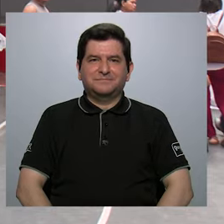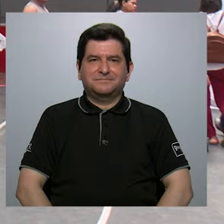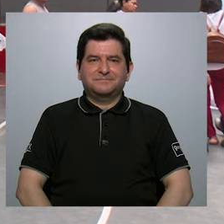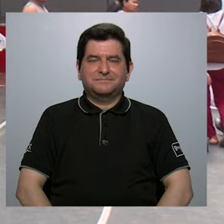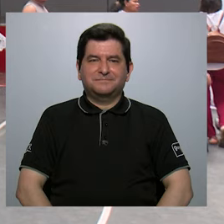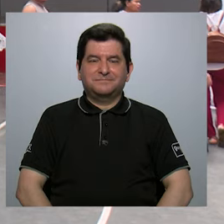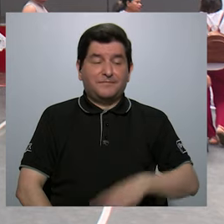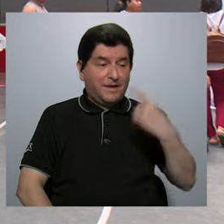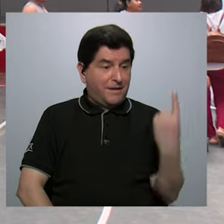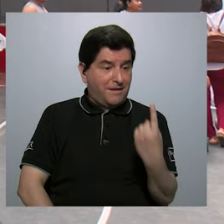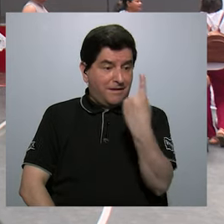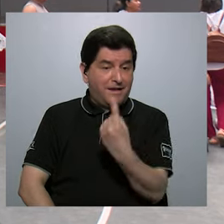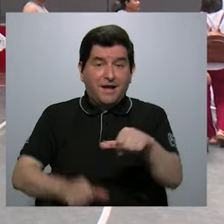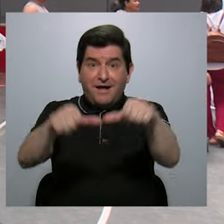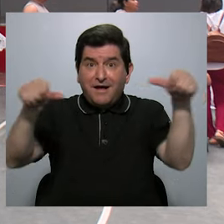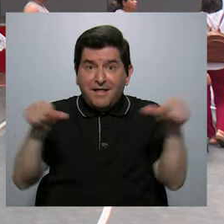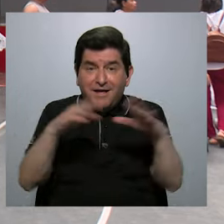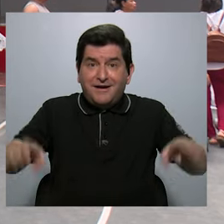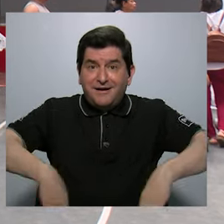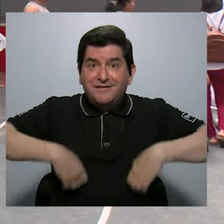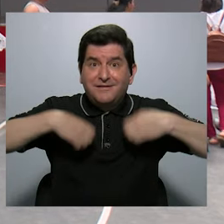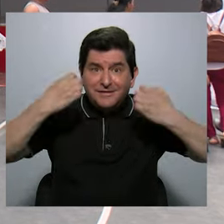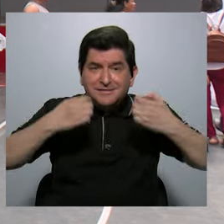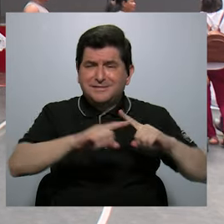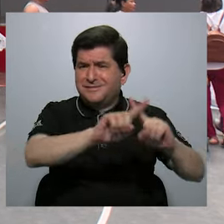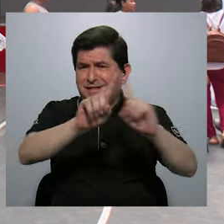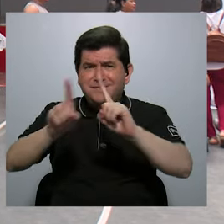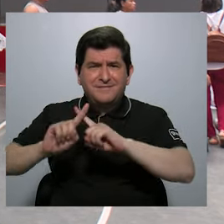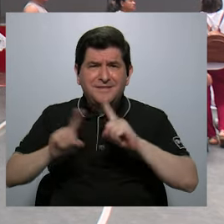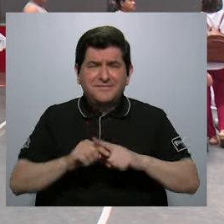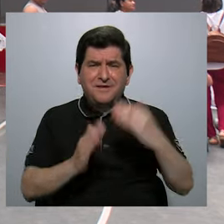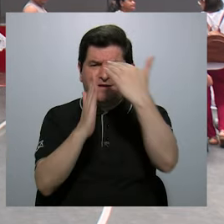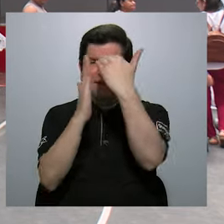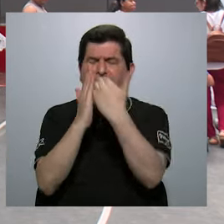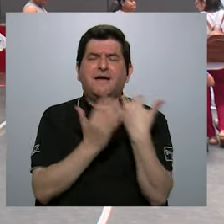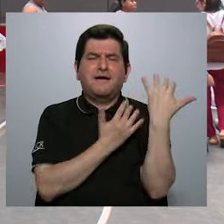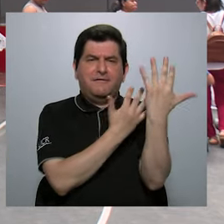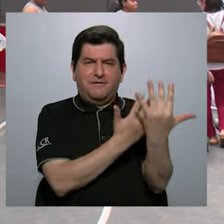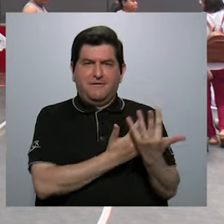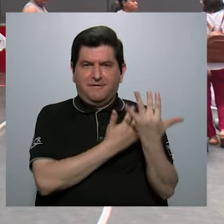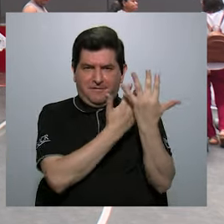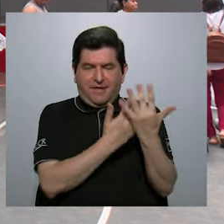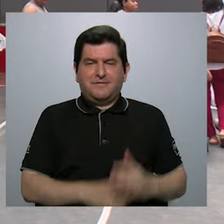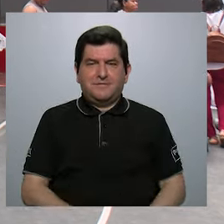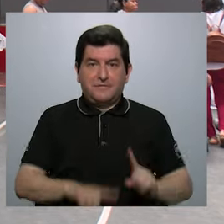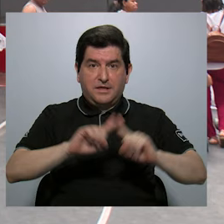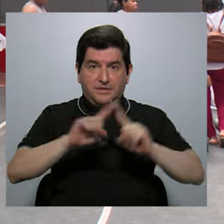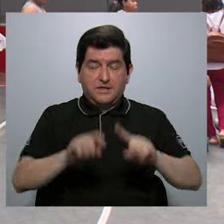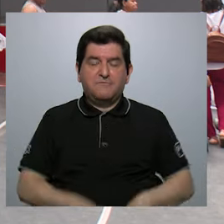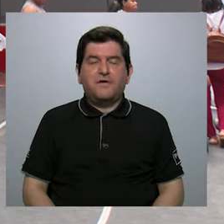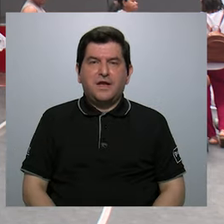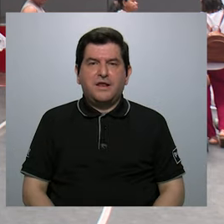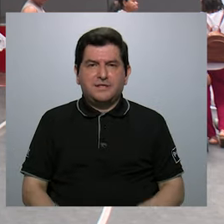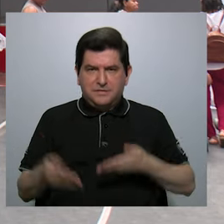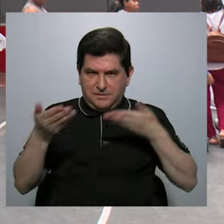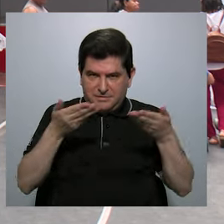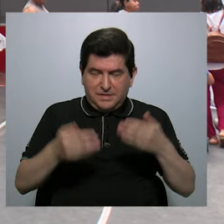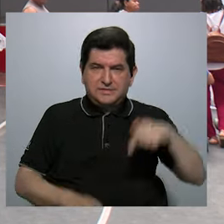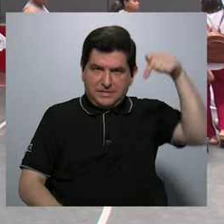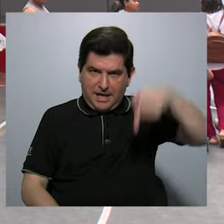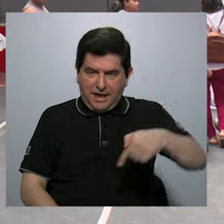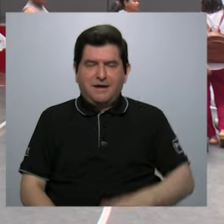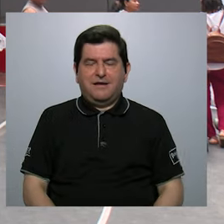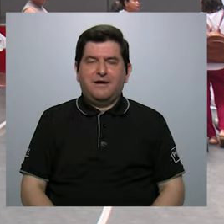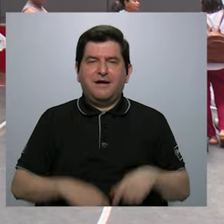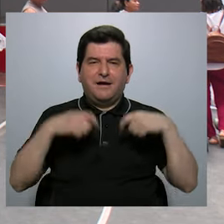En cada una de las zonas existen diferentes listas de espera para diferentes módulos. Acá en lo que es en